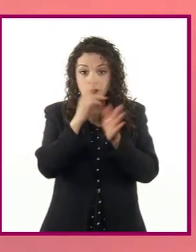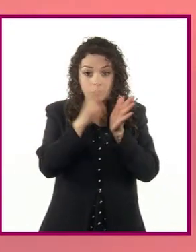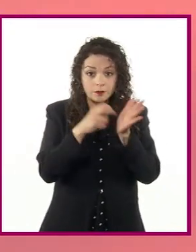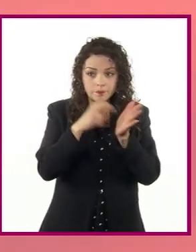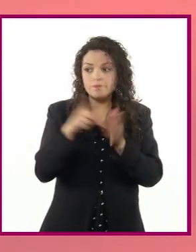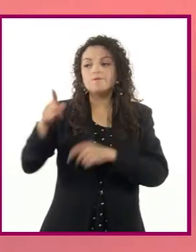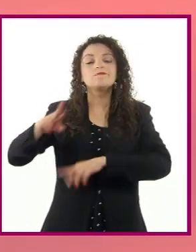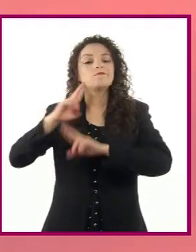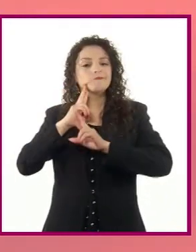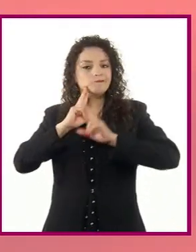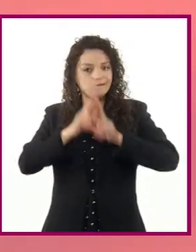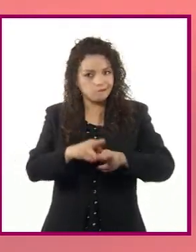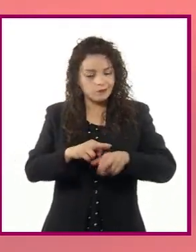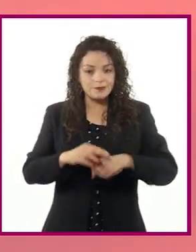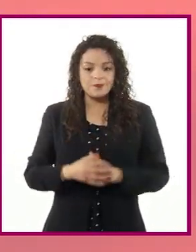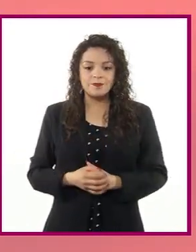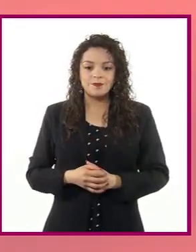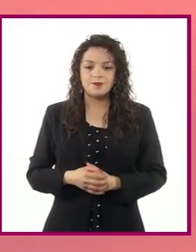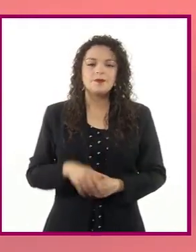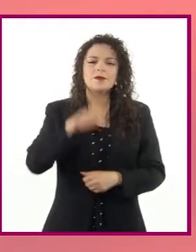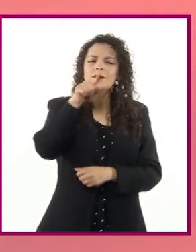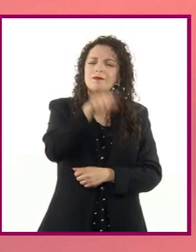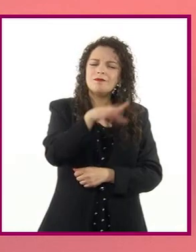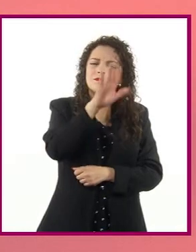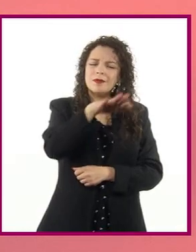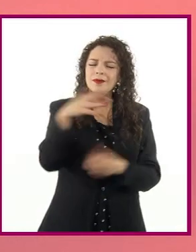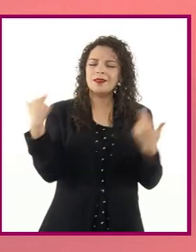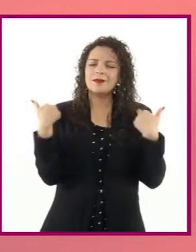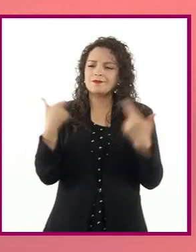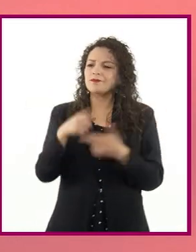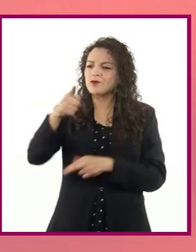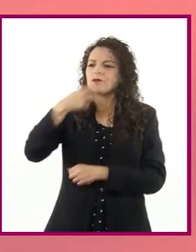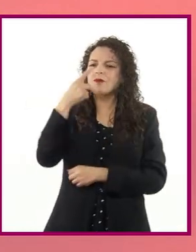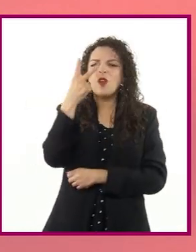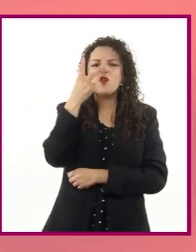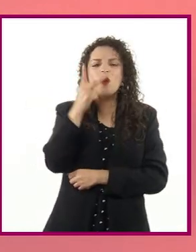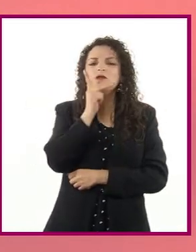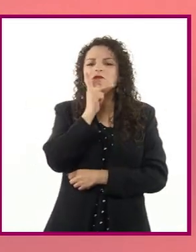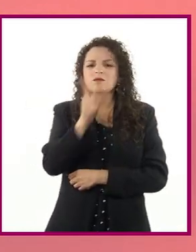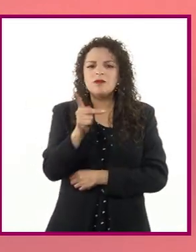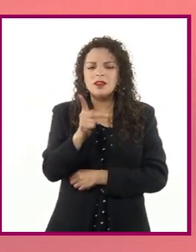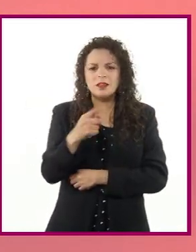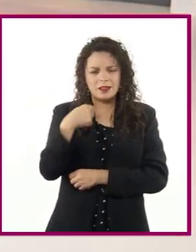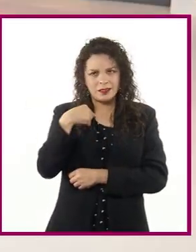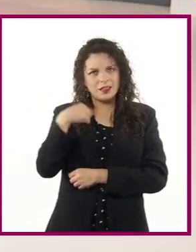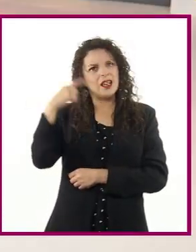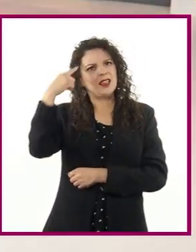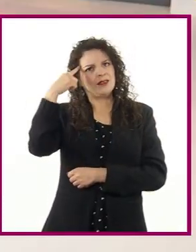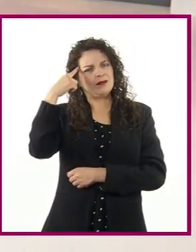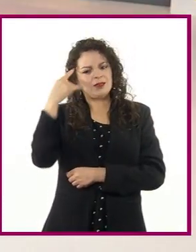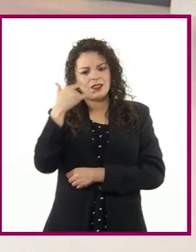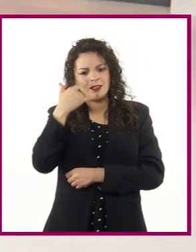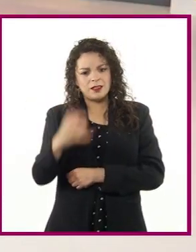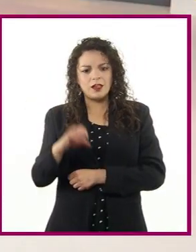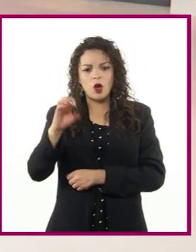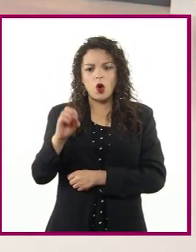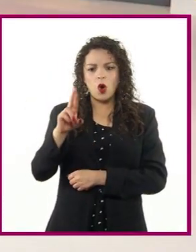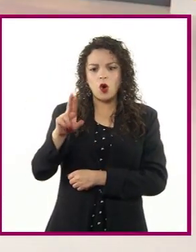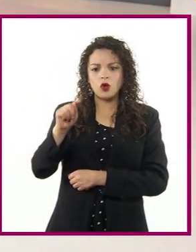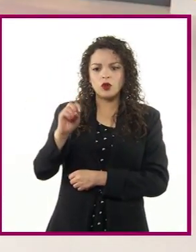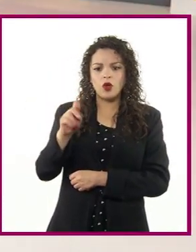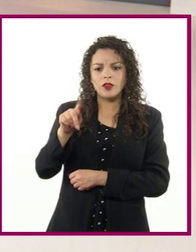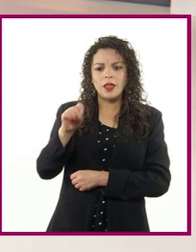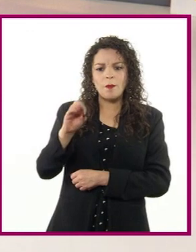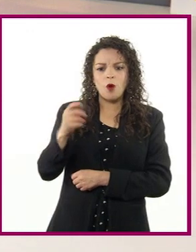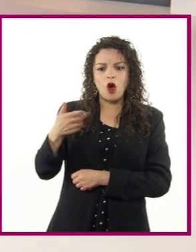correcciones. Maestra, mencionó dos palabras que me llaman la atención: ortotipográfica y maquetado. ¿Nos puede